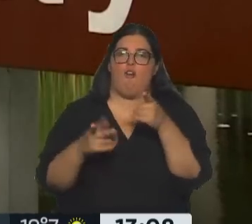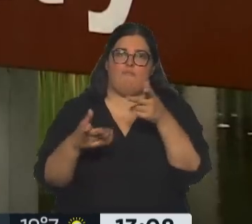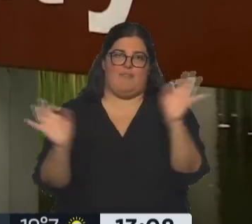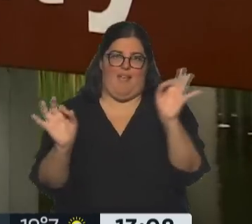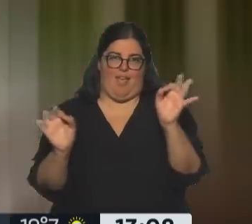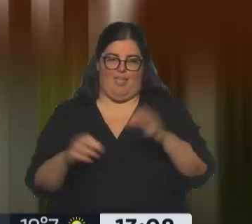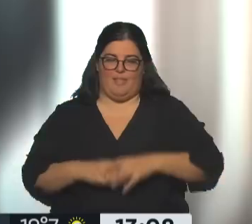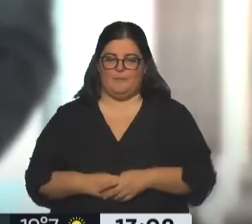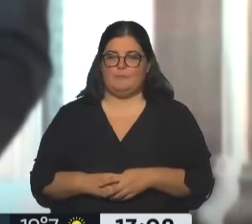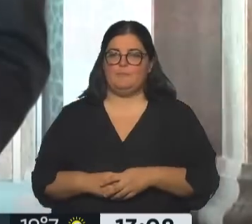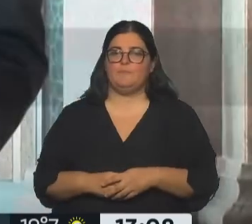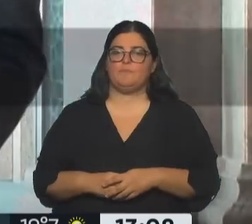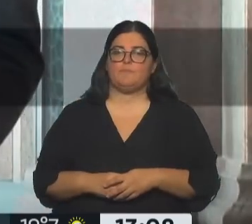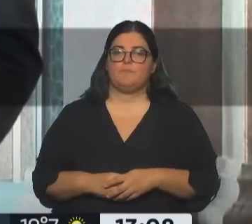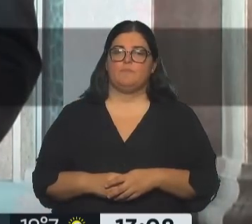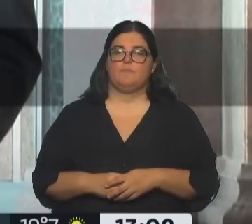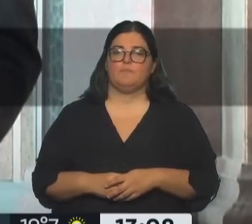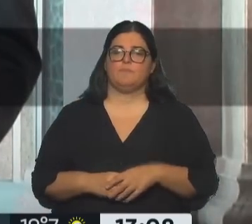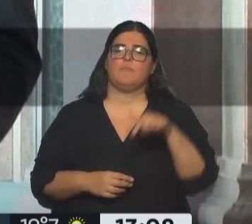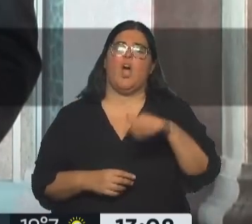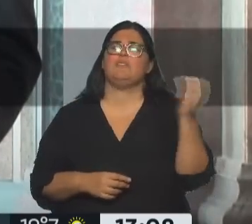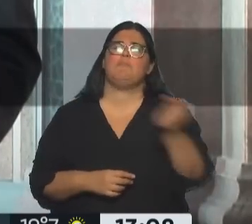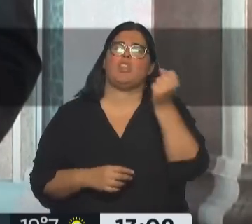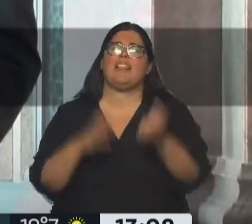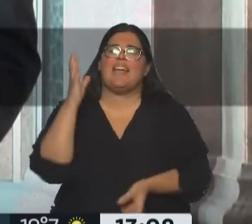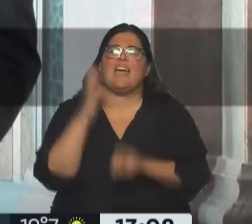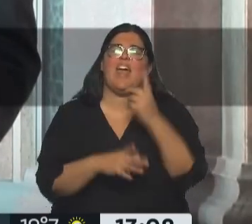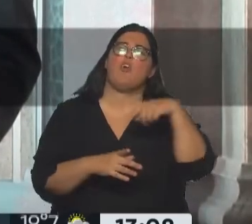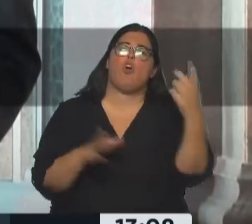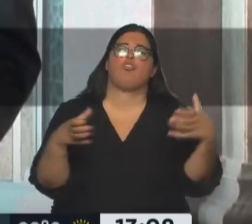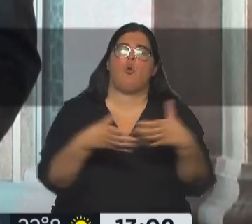de Itamaraty. Agora é importante criar outro G20